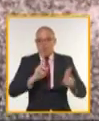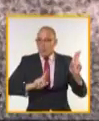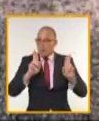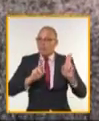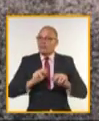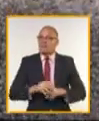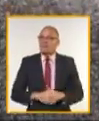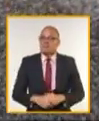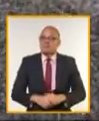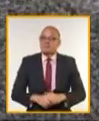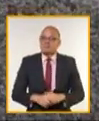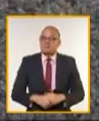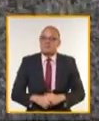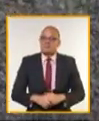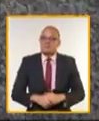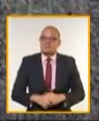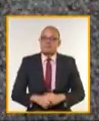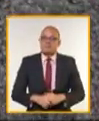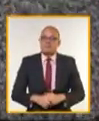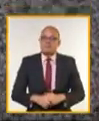China.